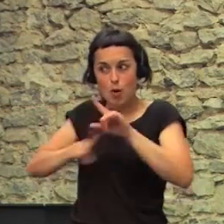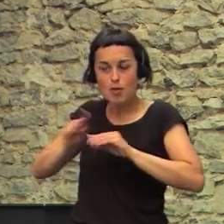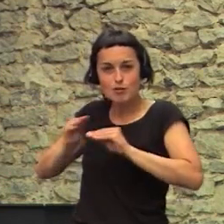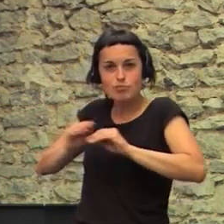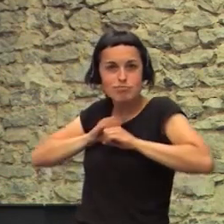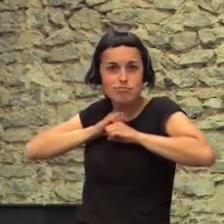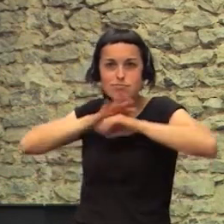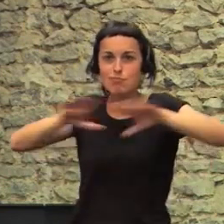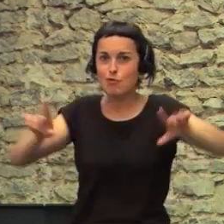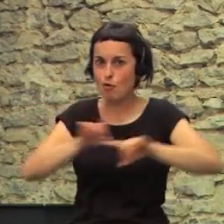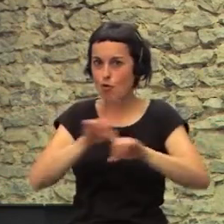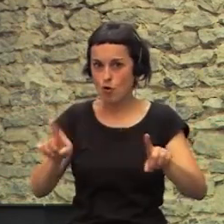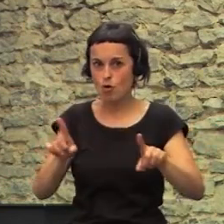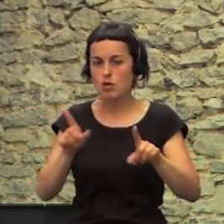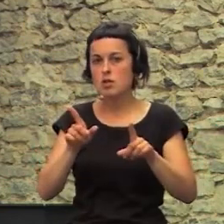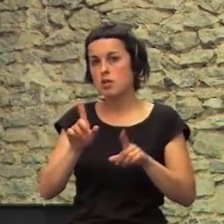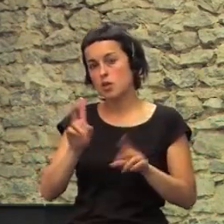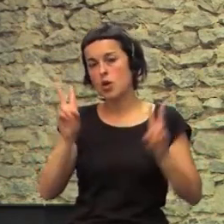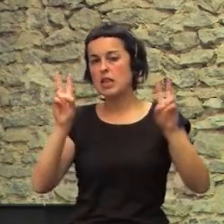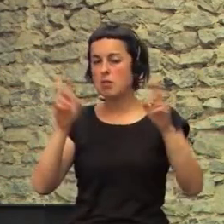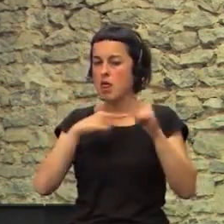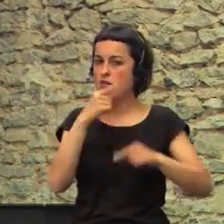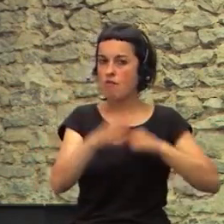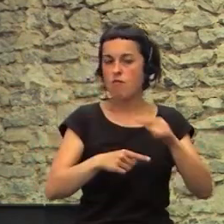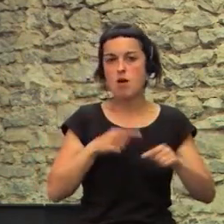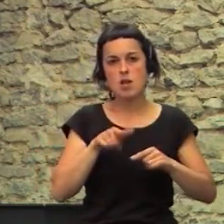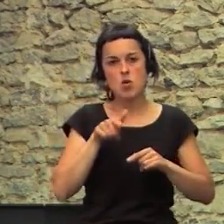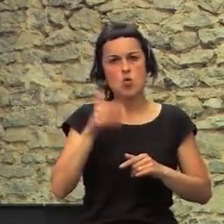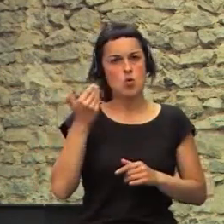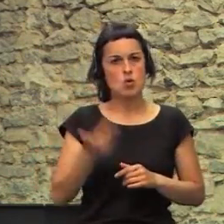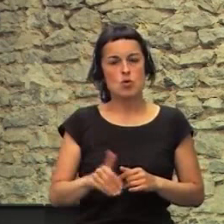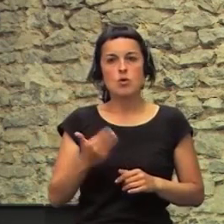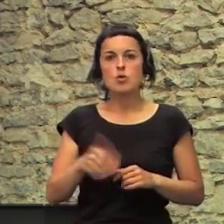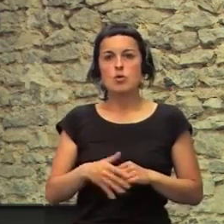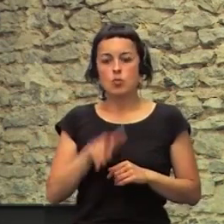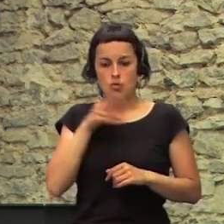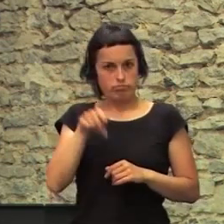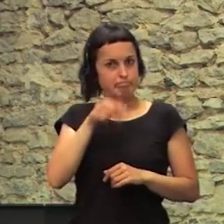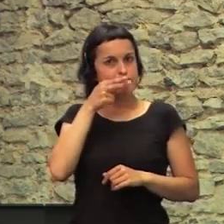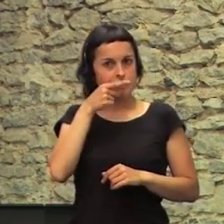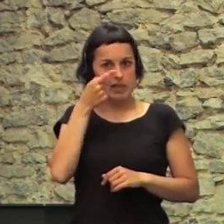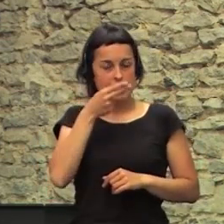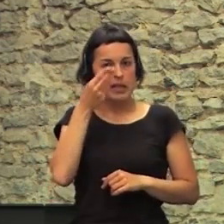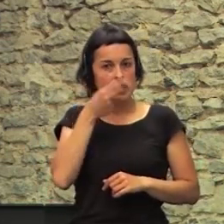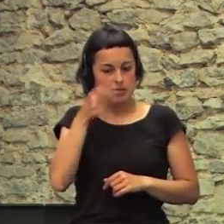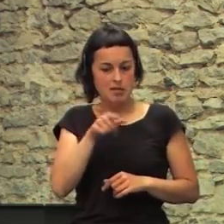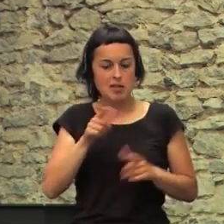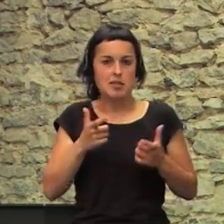problema. Eso a nivel familiar, me hubiera gustado entrar en detalles porque es muy interesante, a nivel familiar